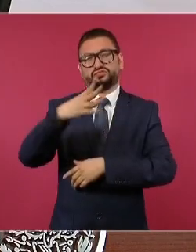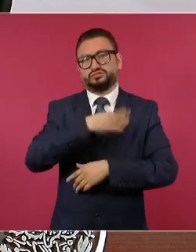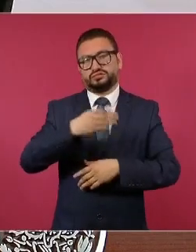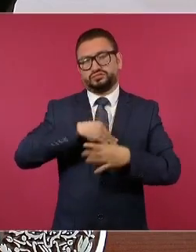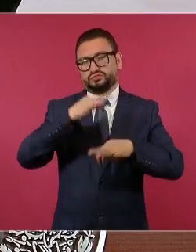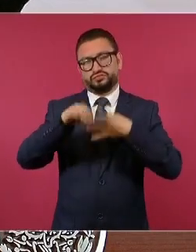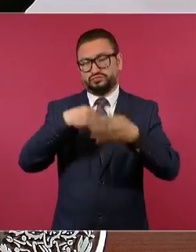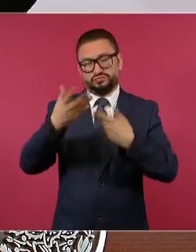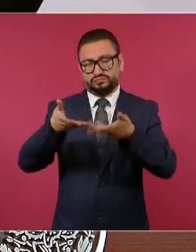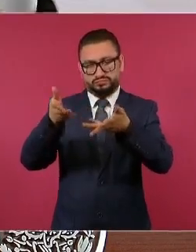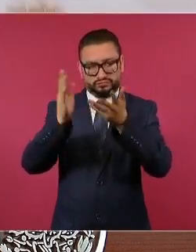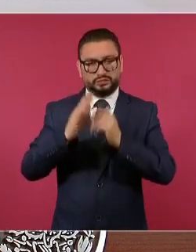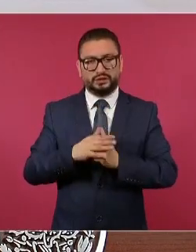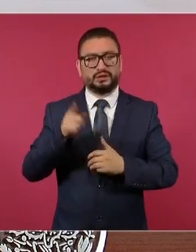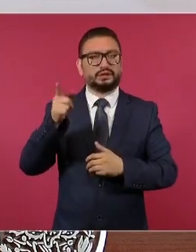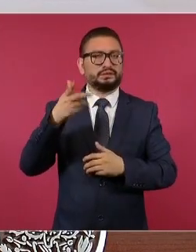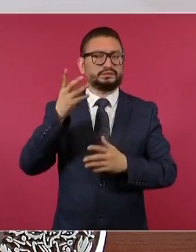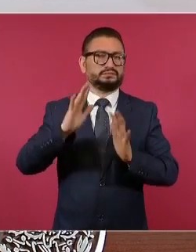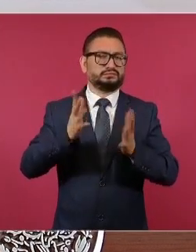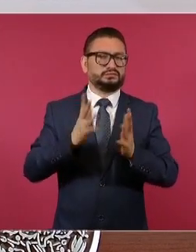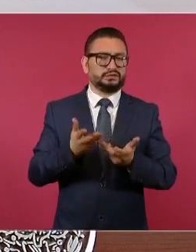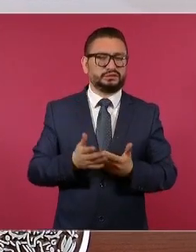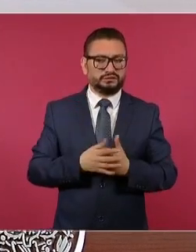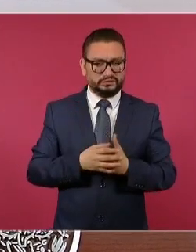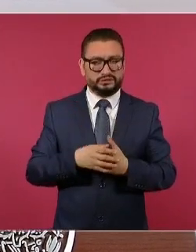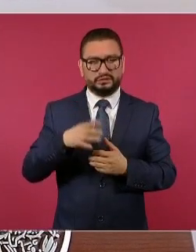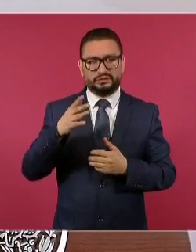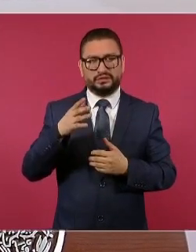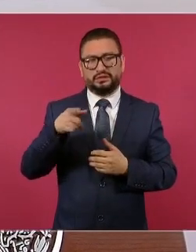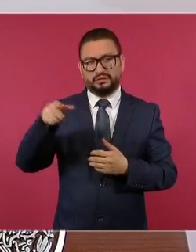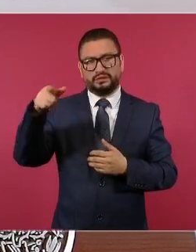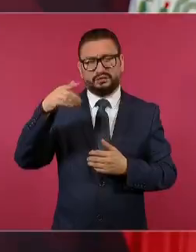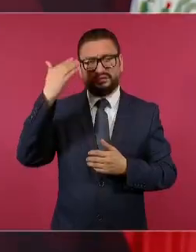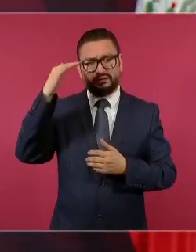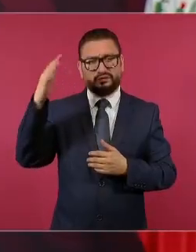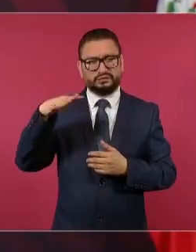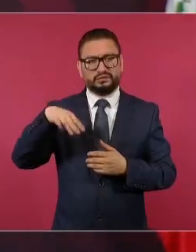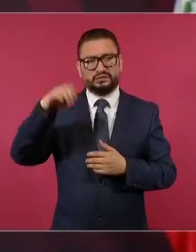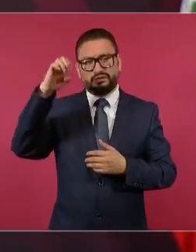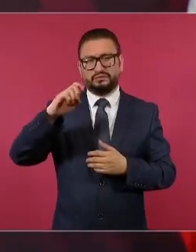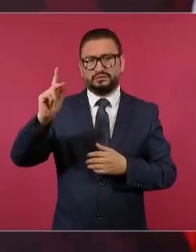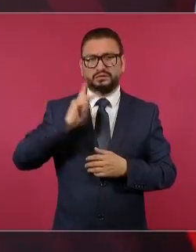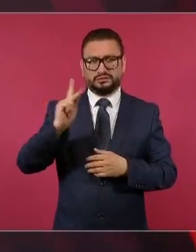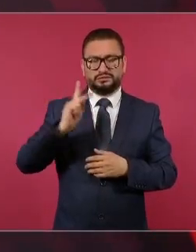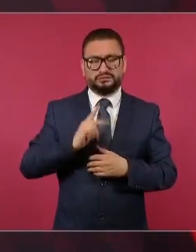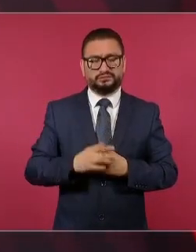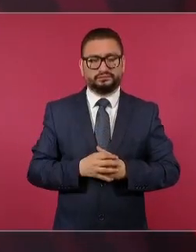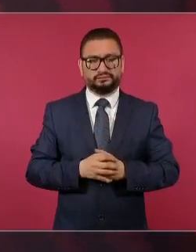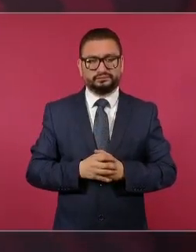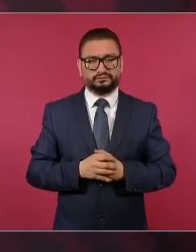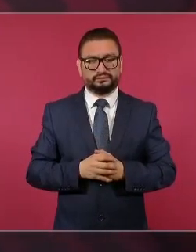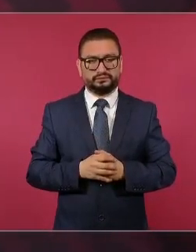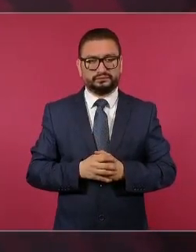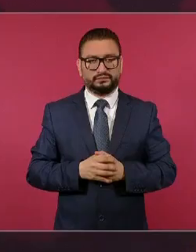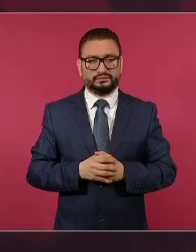y todo, y él ya está grande, está como de mi edad,